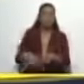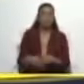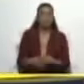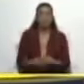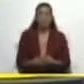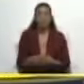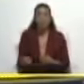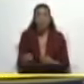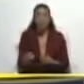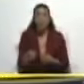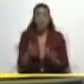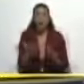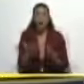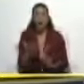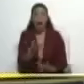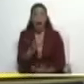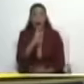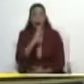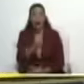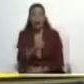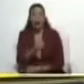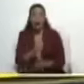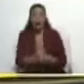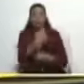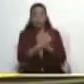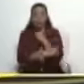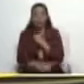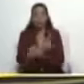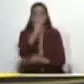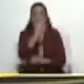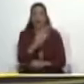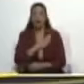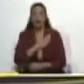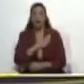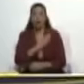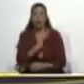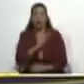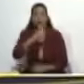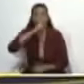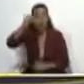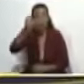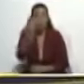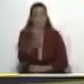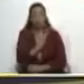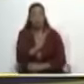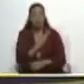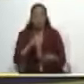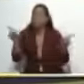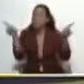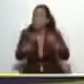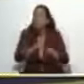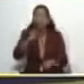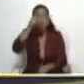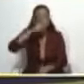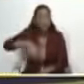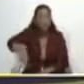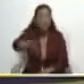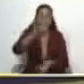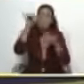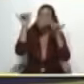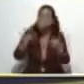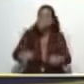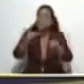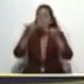Y cuando le clavan esas puñaladas a Maduro, le están clavando las puñaladas al